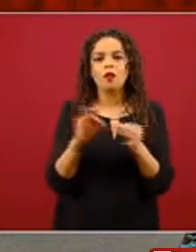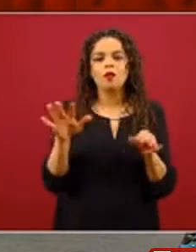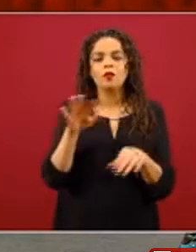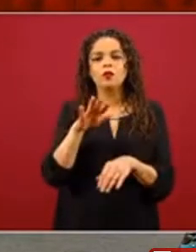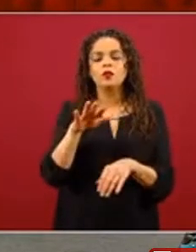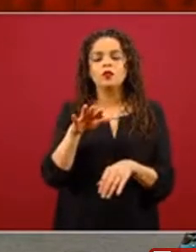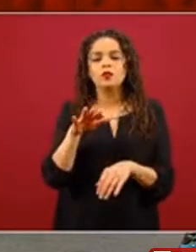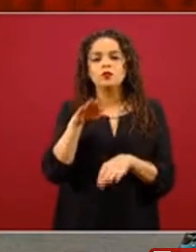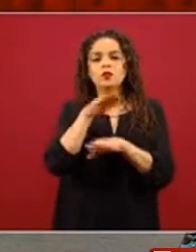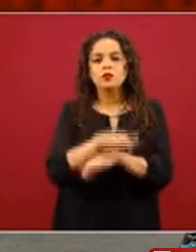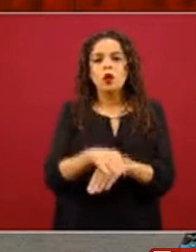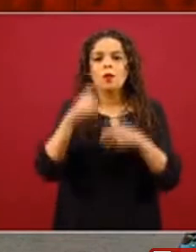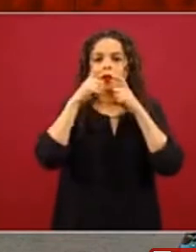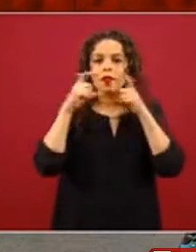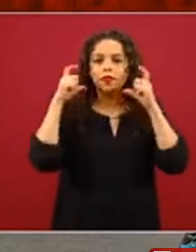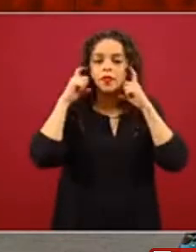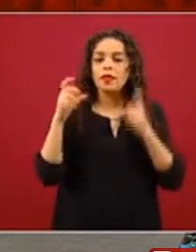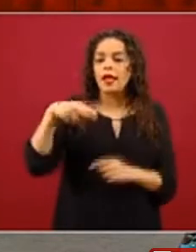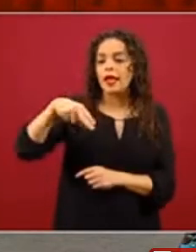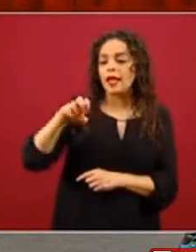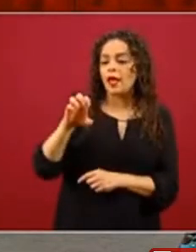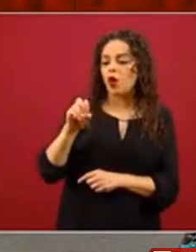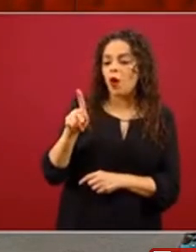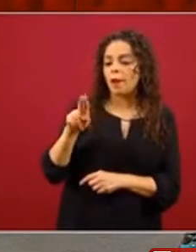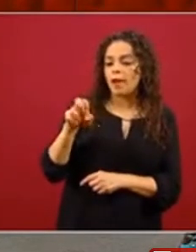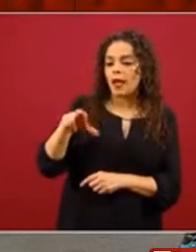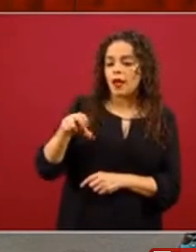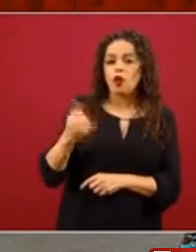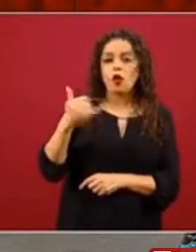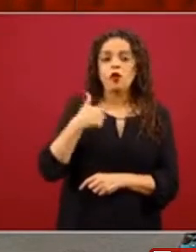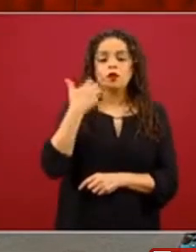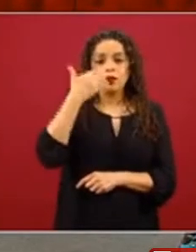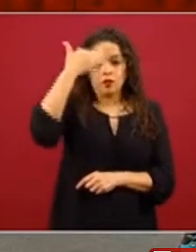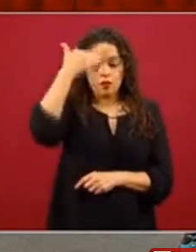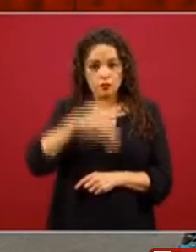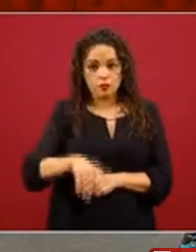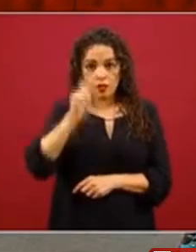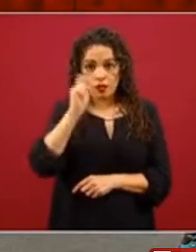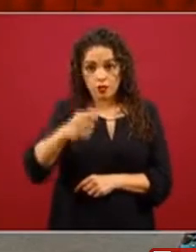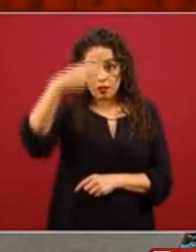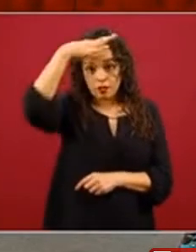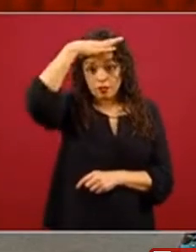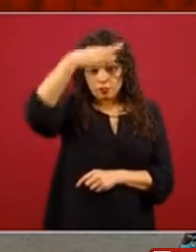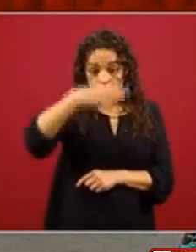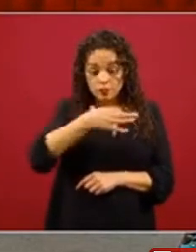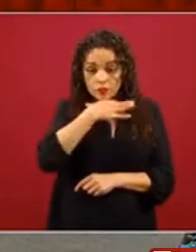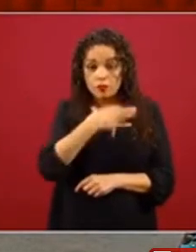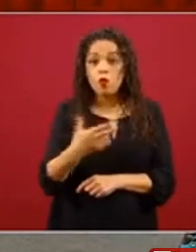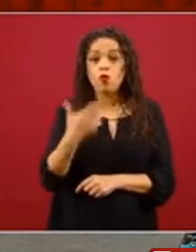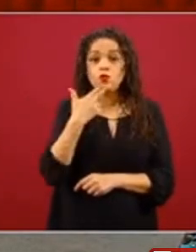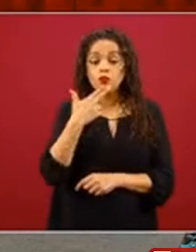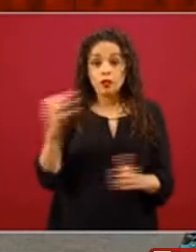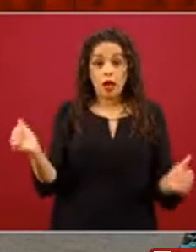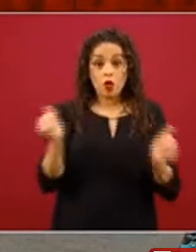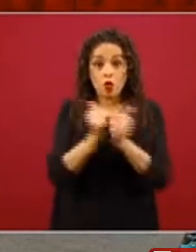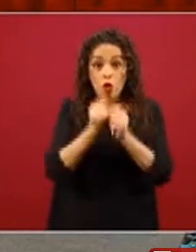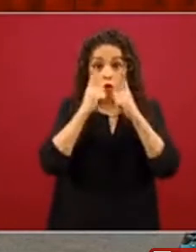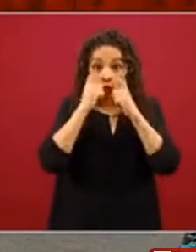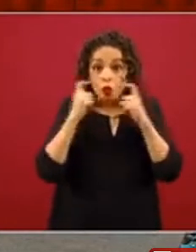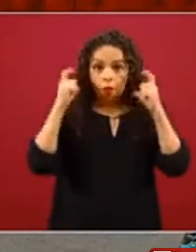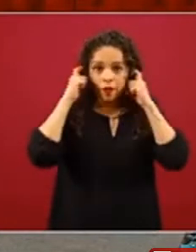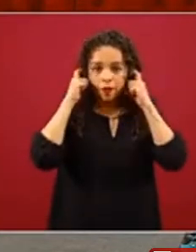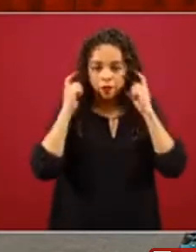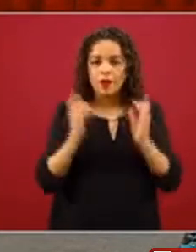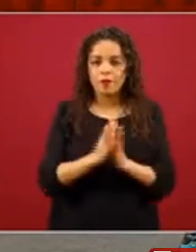neopreno, y también quisiera saber si las caretas se deben de usar con el cubrebocas. Gracias. Muchas gracias.